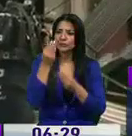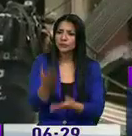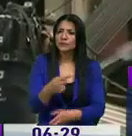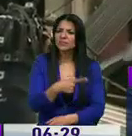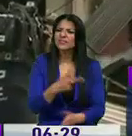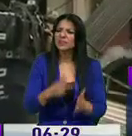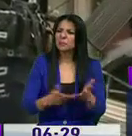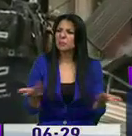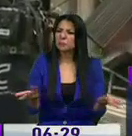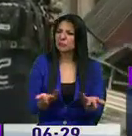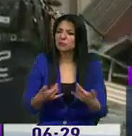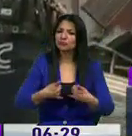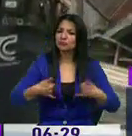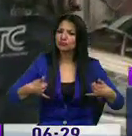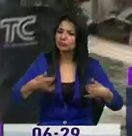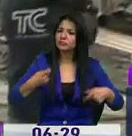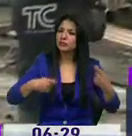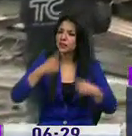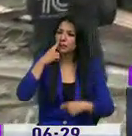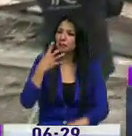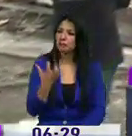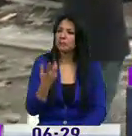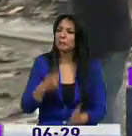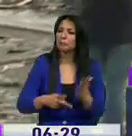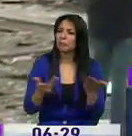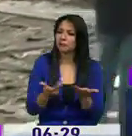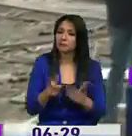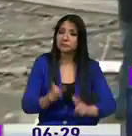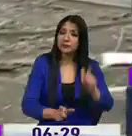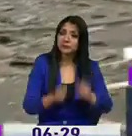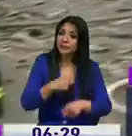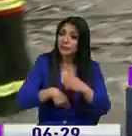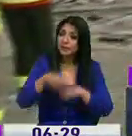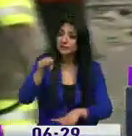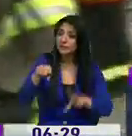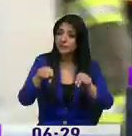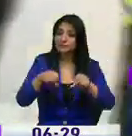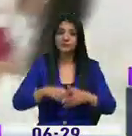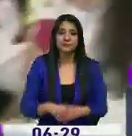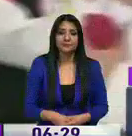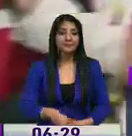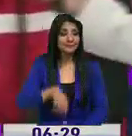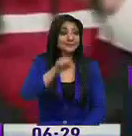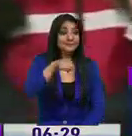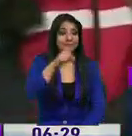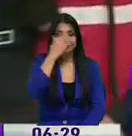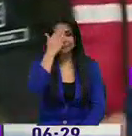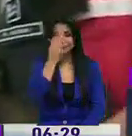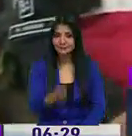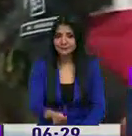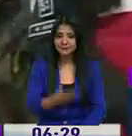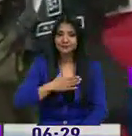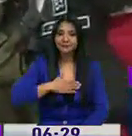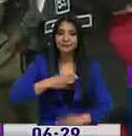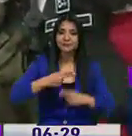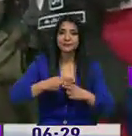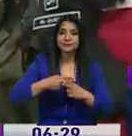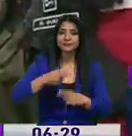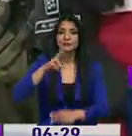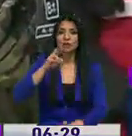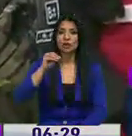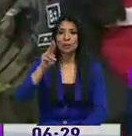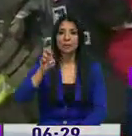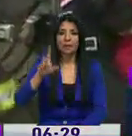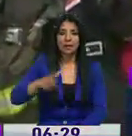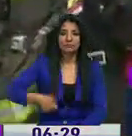presumiblemente pudo haber pasado y lo más importante si es que hay o no personas de vidas ya muy buenos días rubén duque teniente